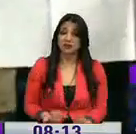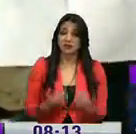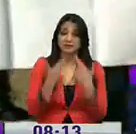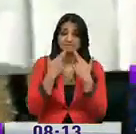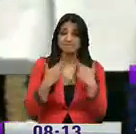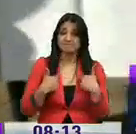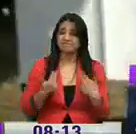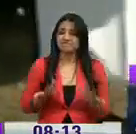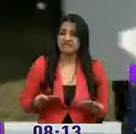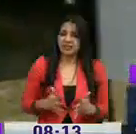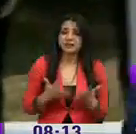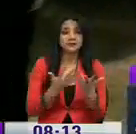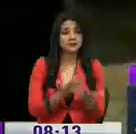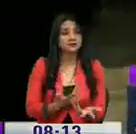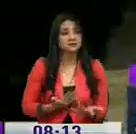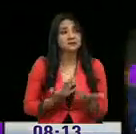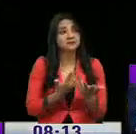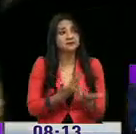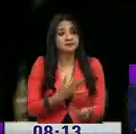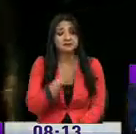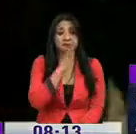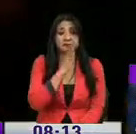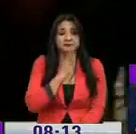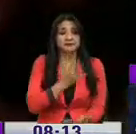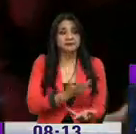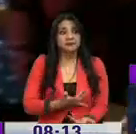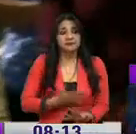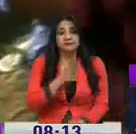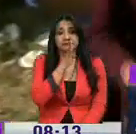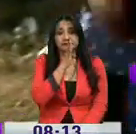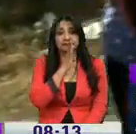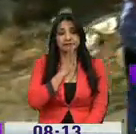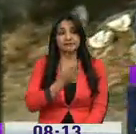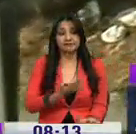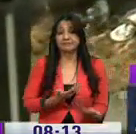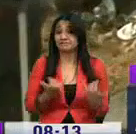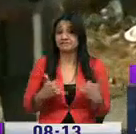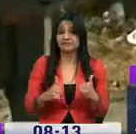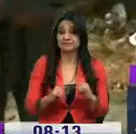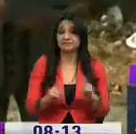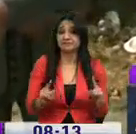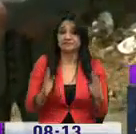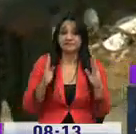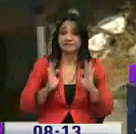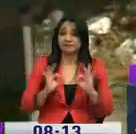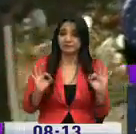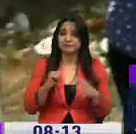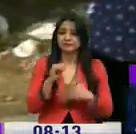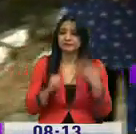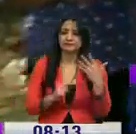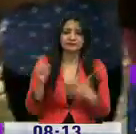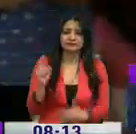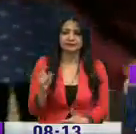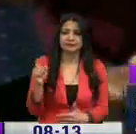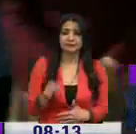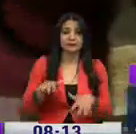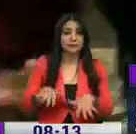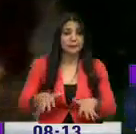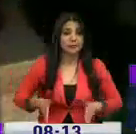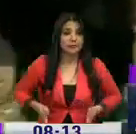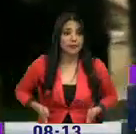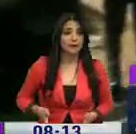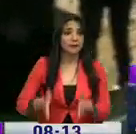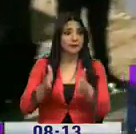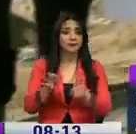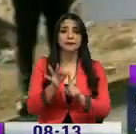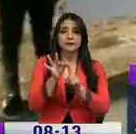hasta la fecha hemos tenido que esperar toda esta situación. Aquí hay un múltiple de necesidades, incluso esta es una vía